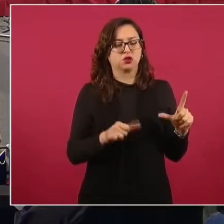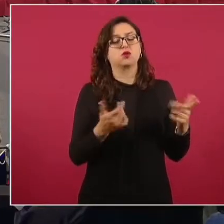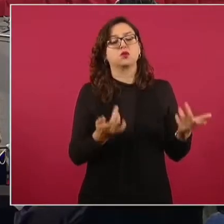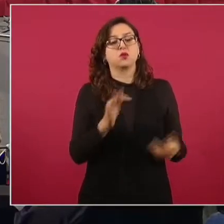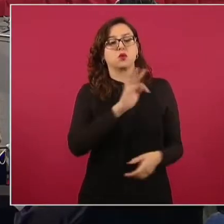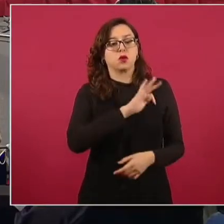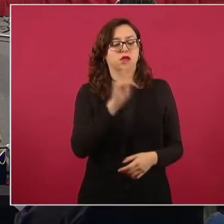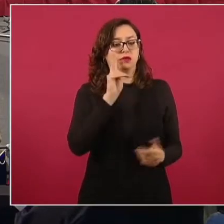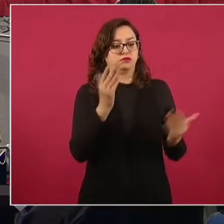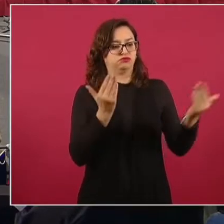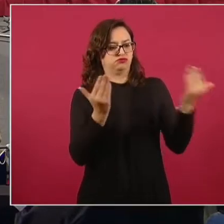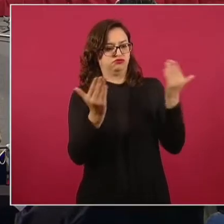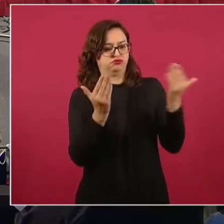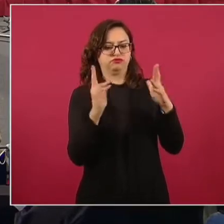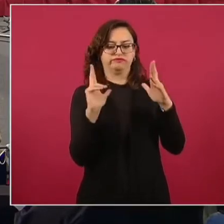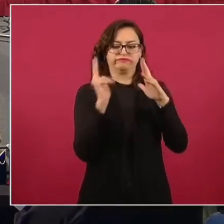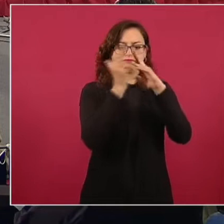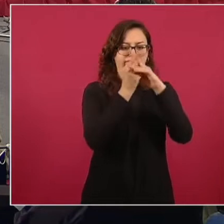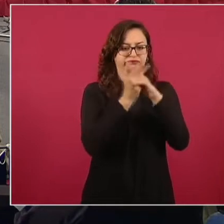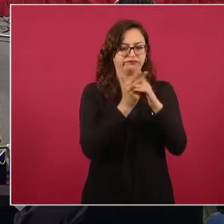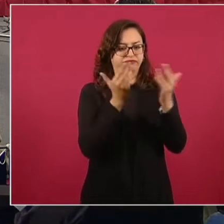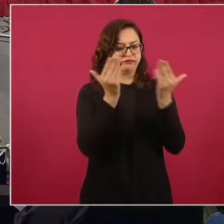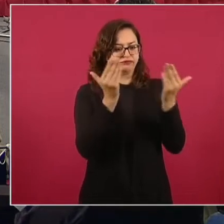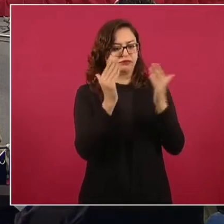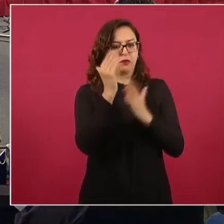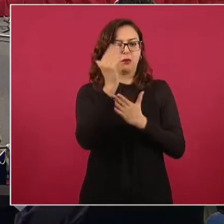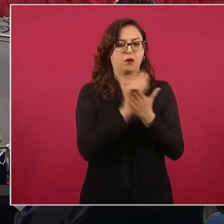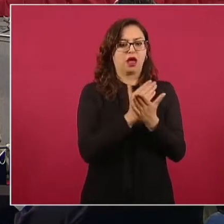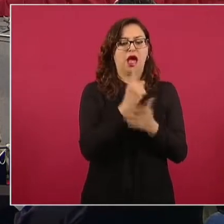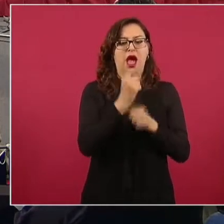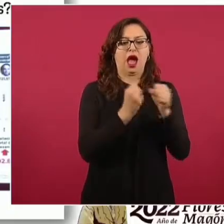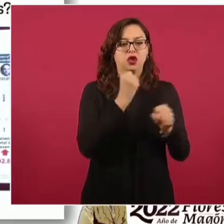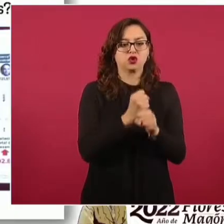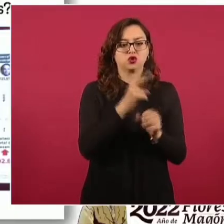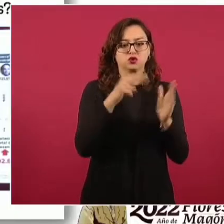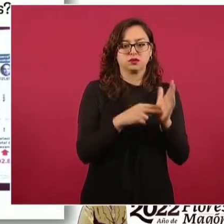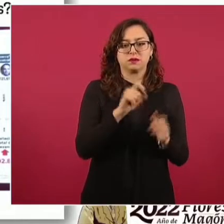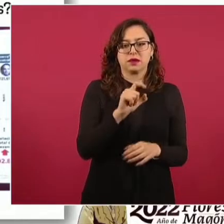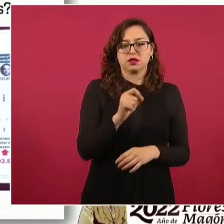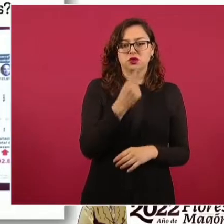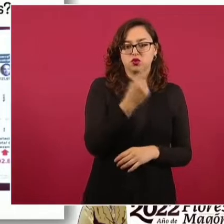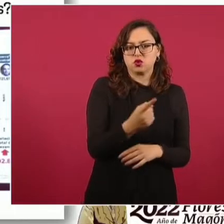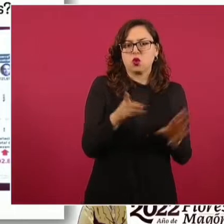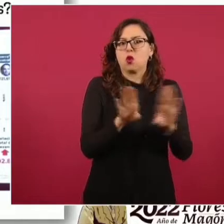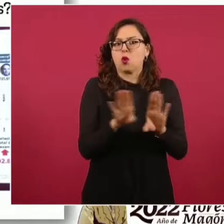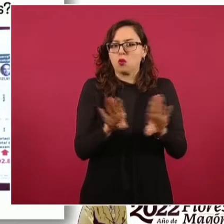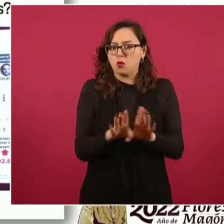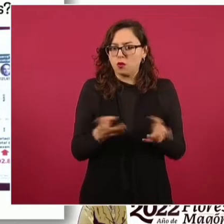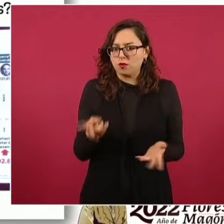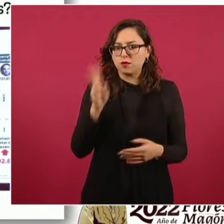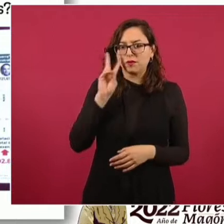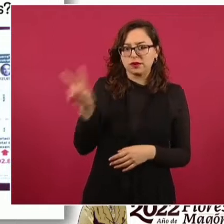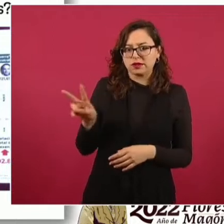de hoy aparecen menos homicidios en 2021. ¿Resucitaron a más de 2,000 personas? Se pregunta.